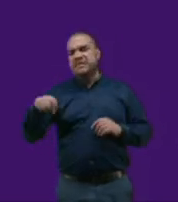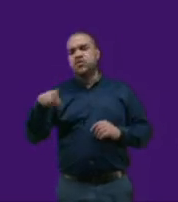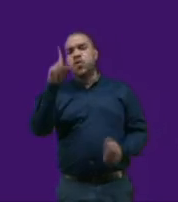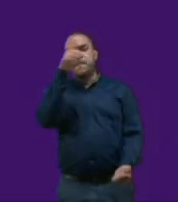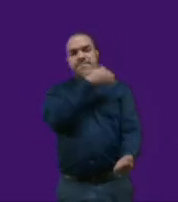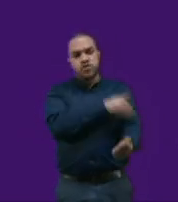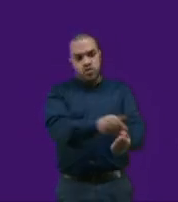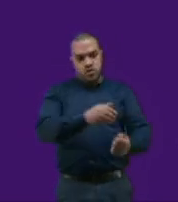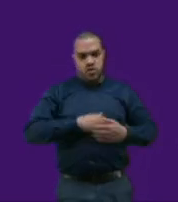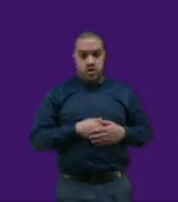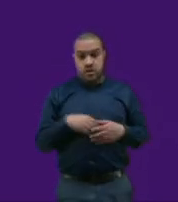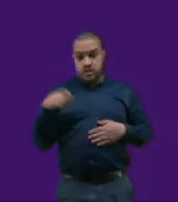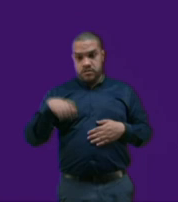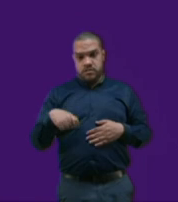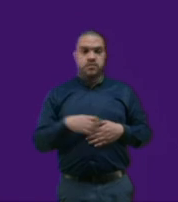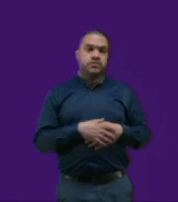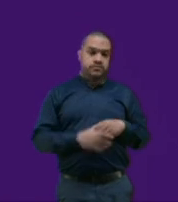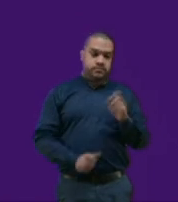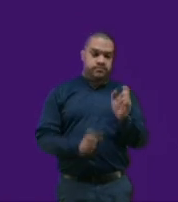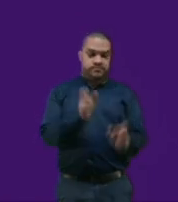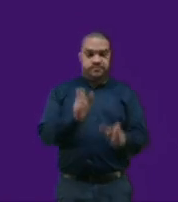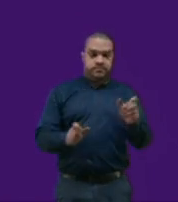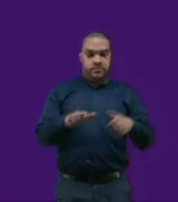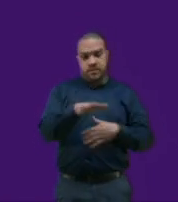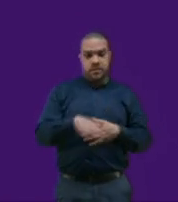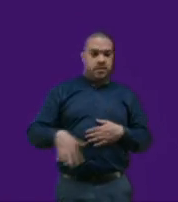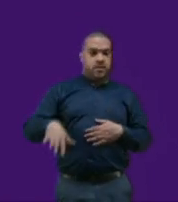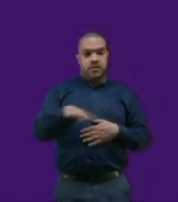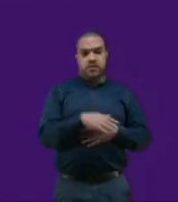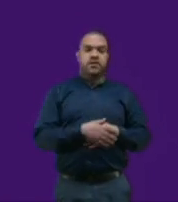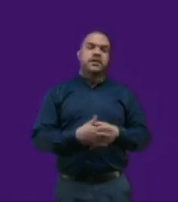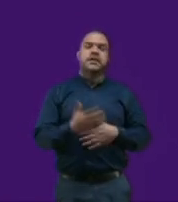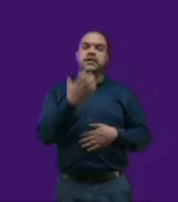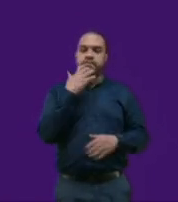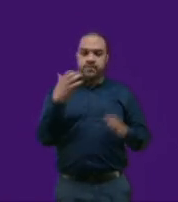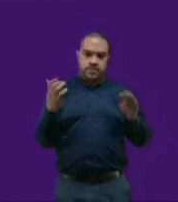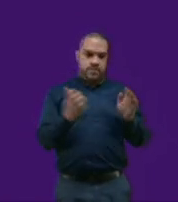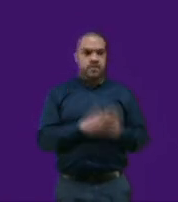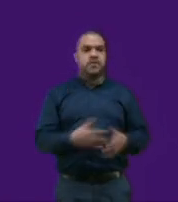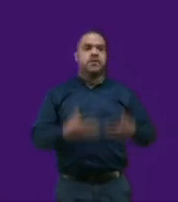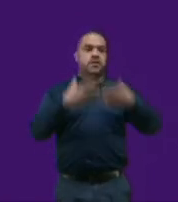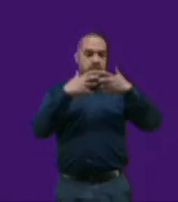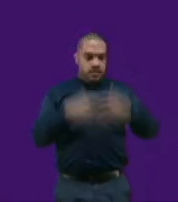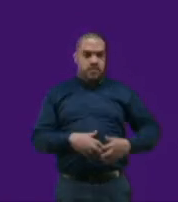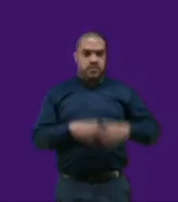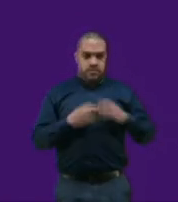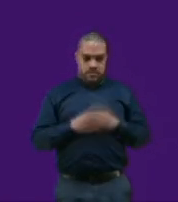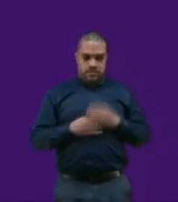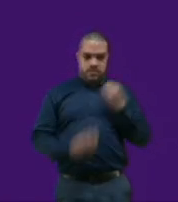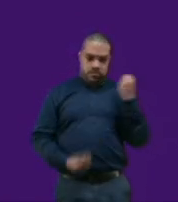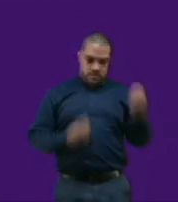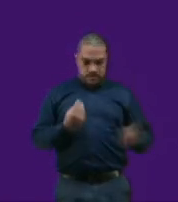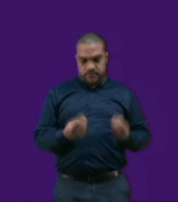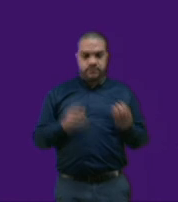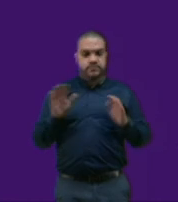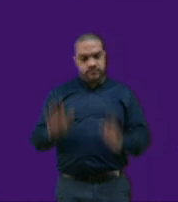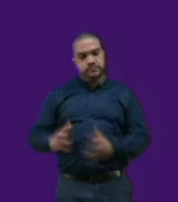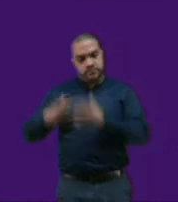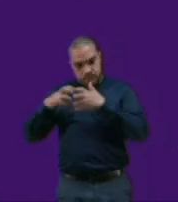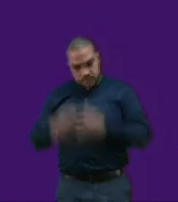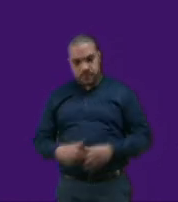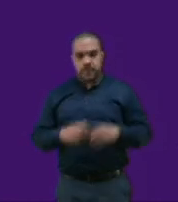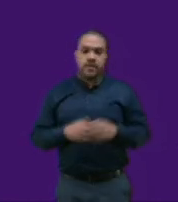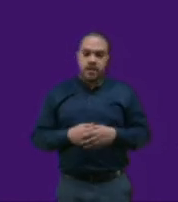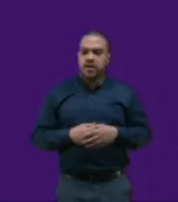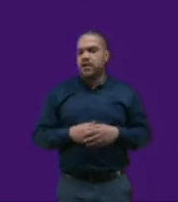los inversionistas calculan la evaluación y resulta que tu empresa, utilizando unos múltiplos estándar de la industria, vale